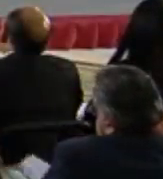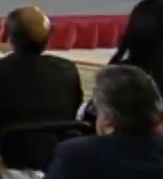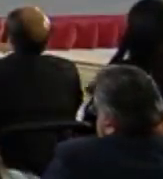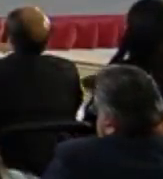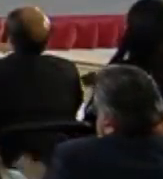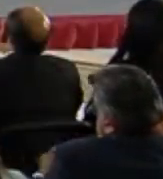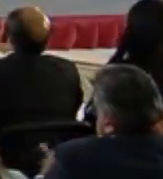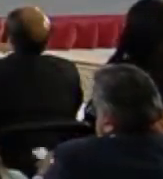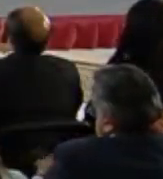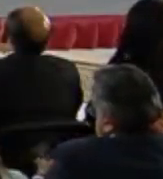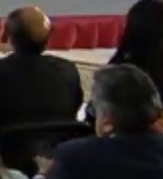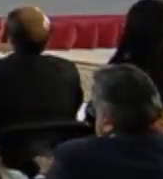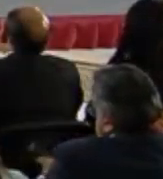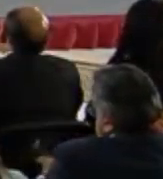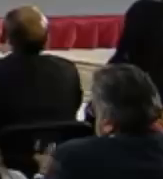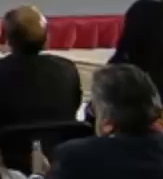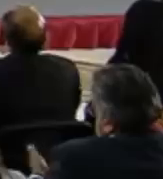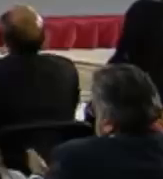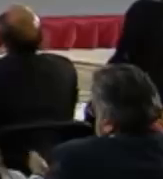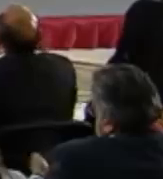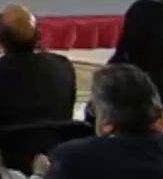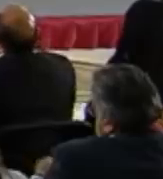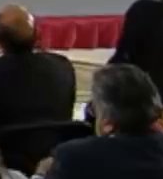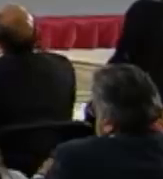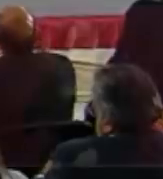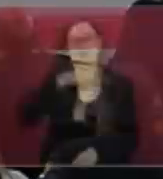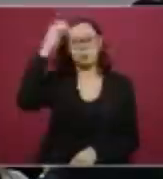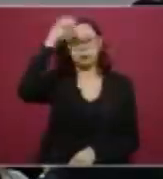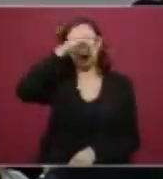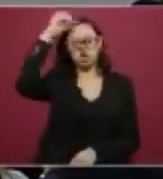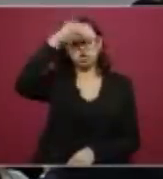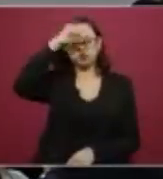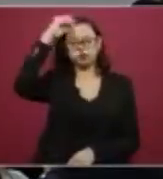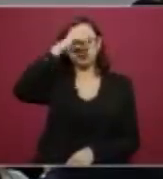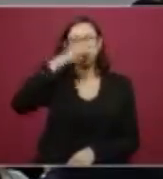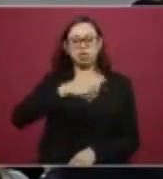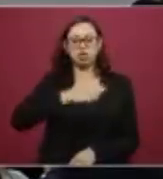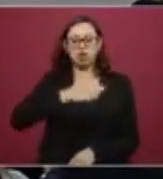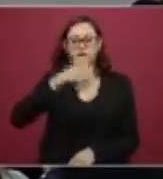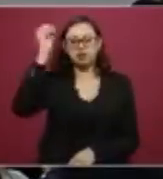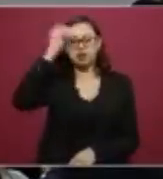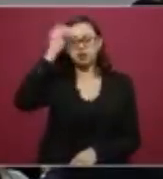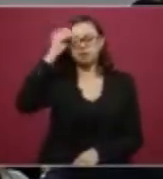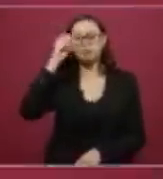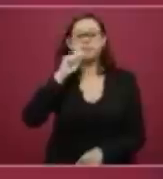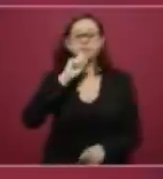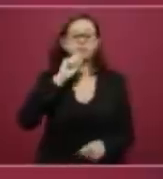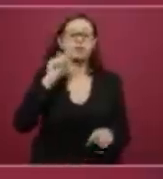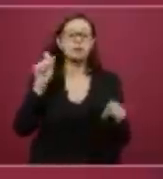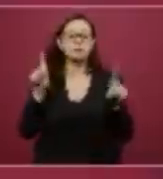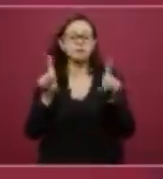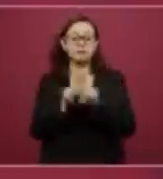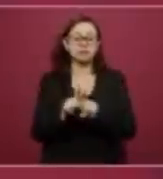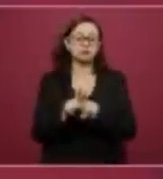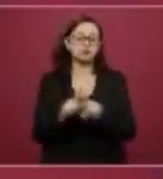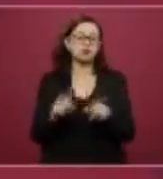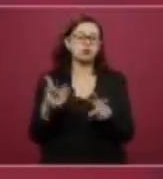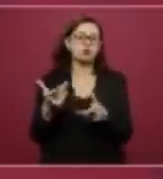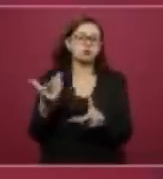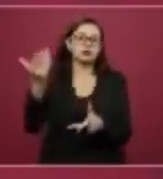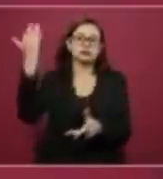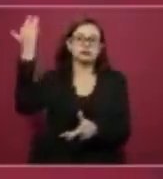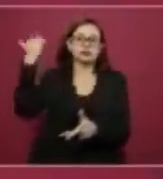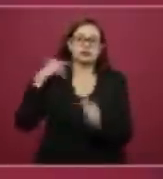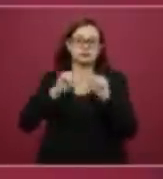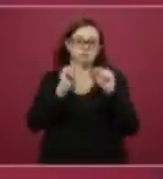Ese es mi punto de vista, y existe además desde entonces, no solo en el caso de